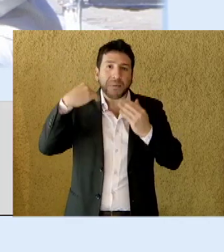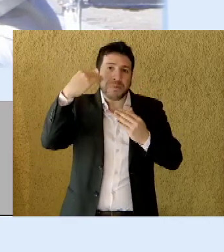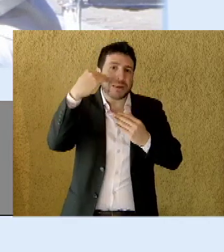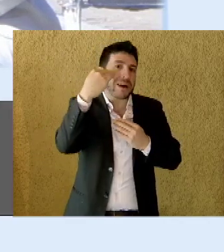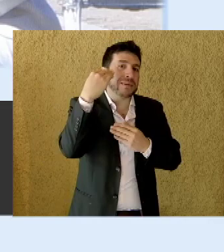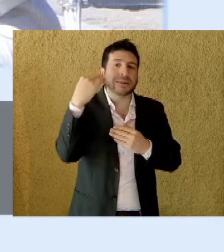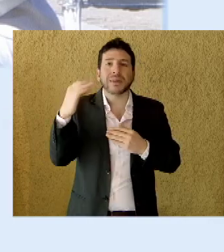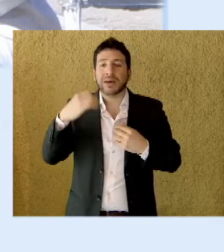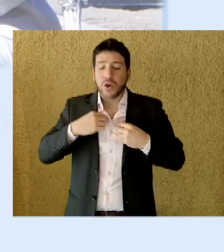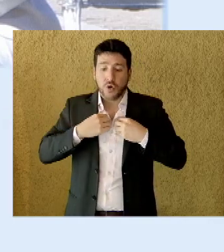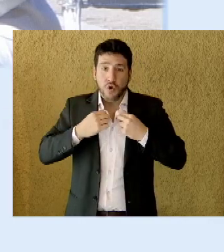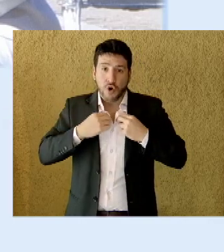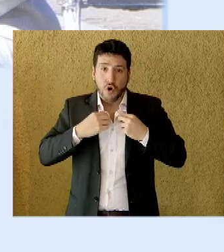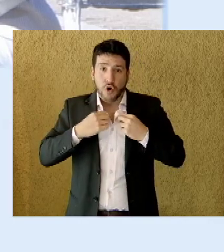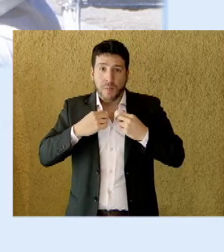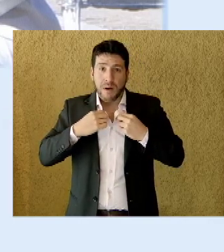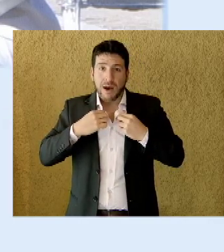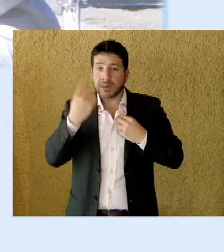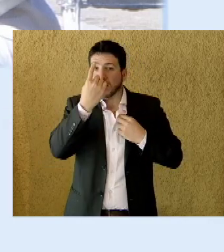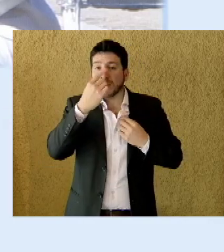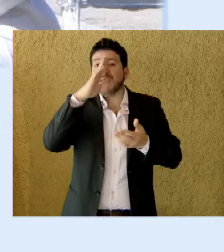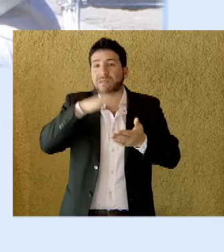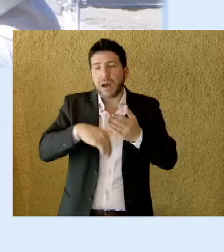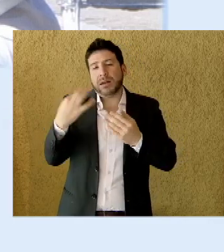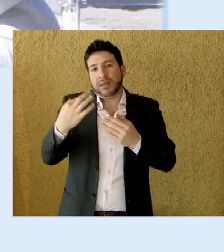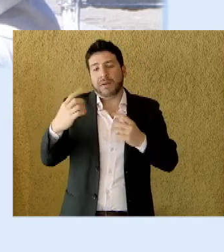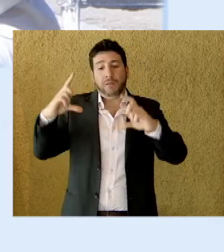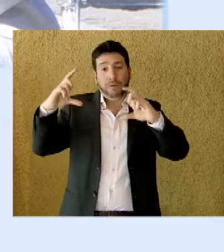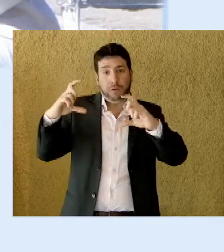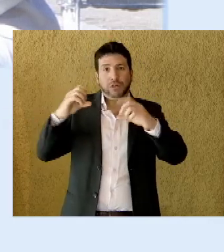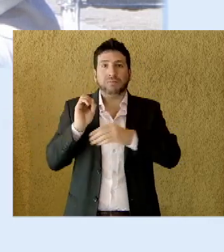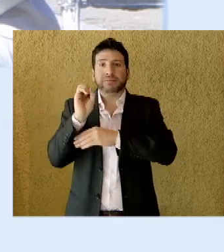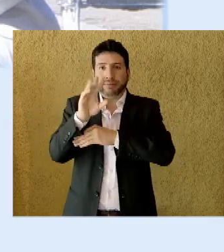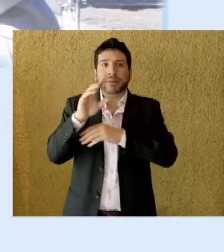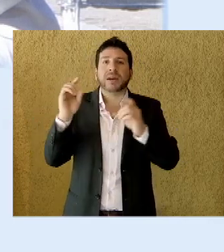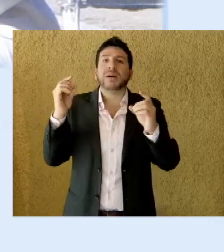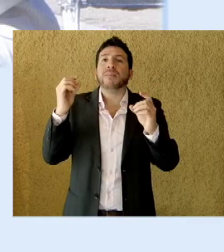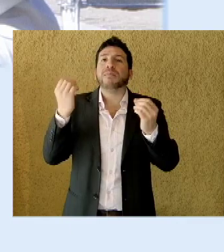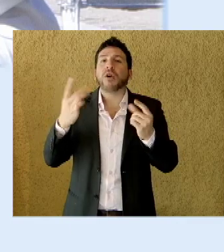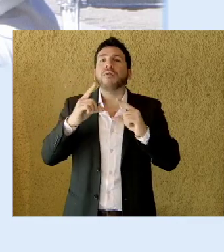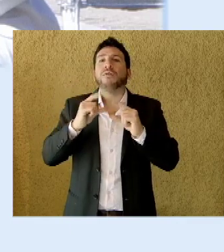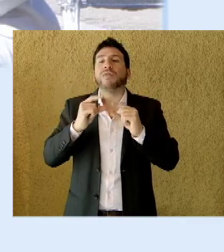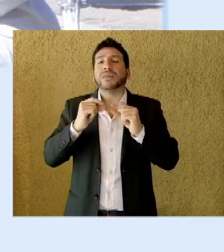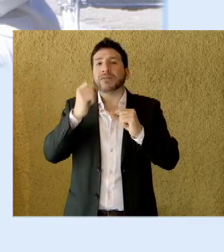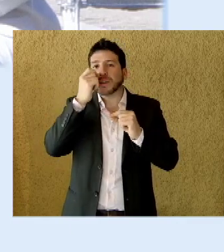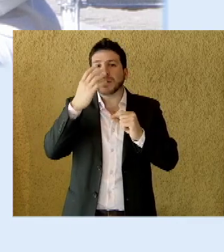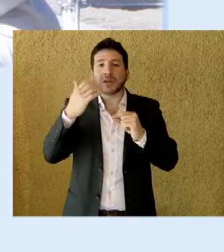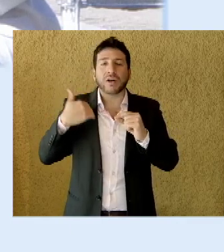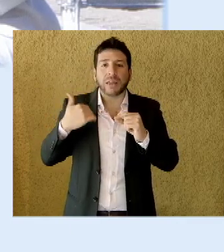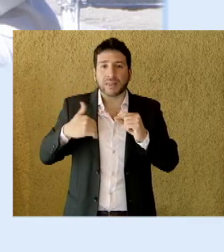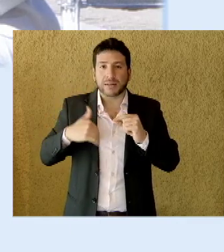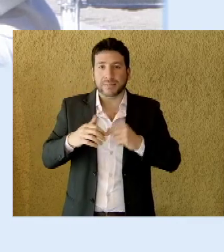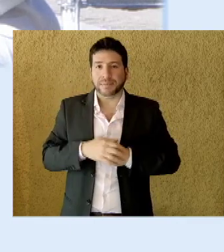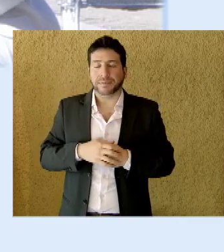una vestimenta típica celeste y blanco, es suficiente para formar parte de los festejos del 25 de mayo que se están viviendo de una manera